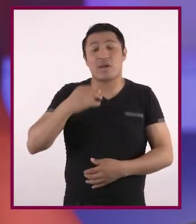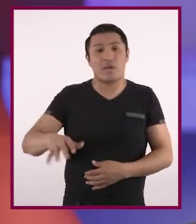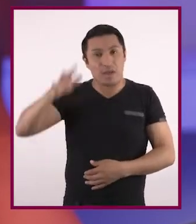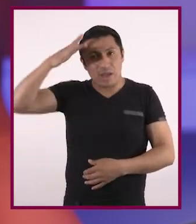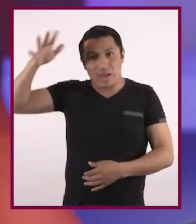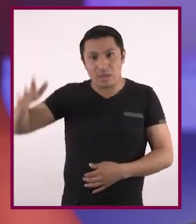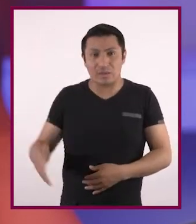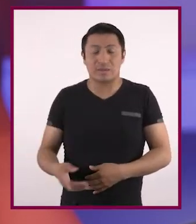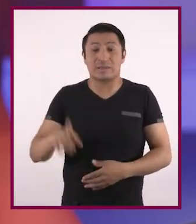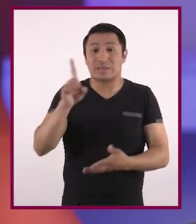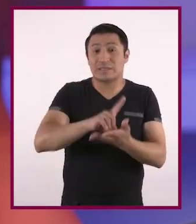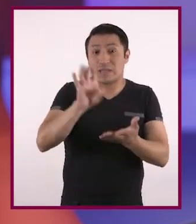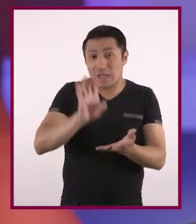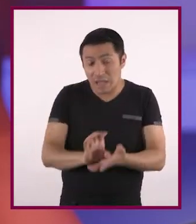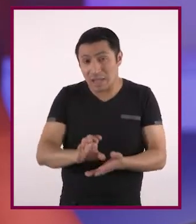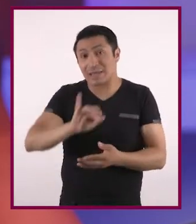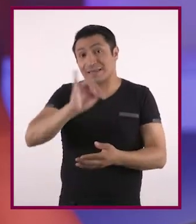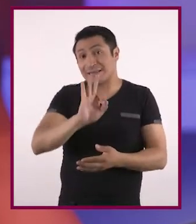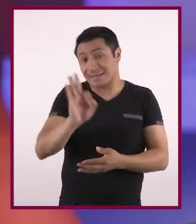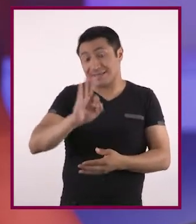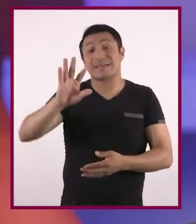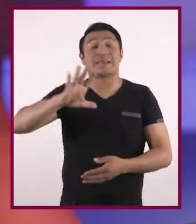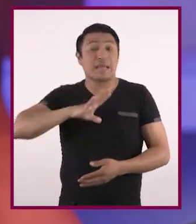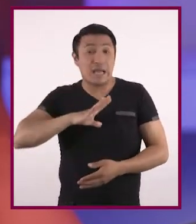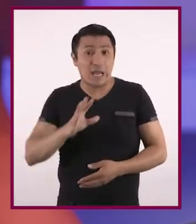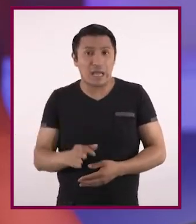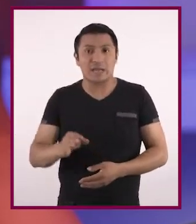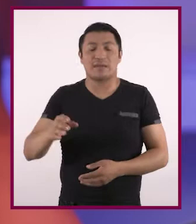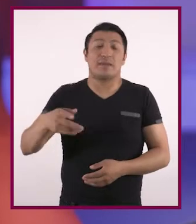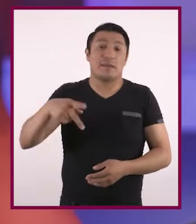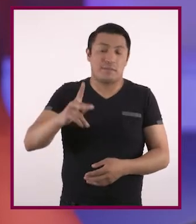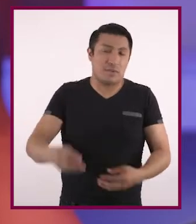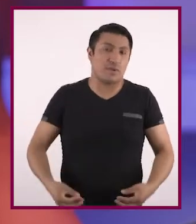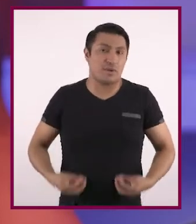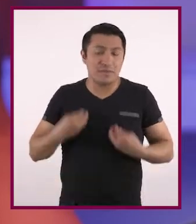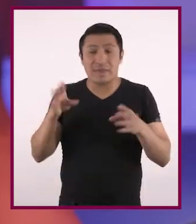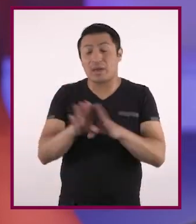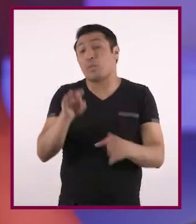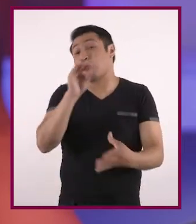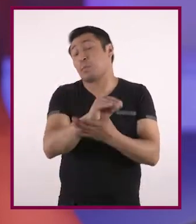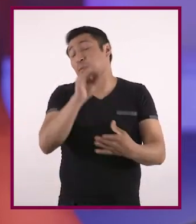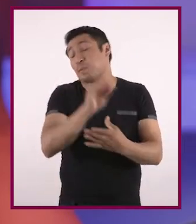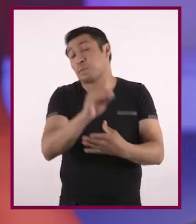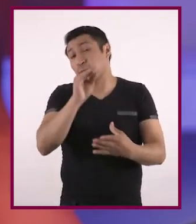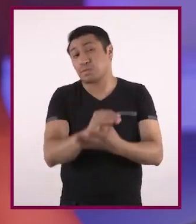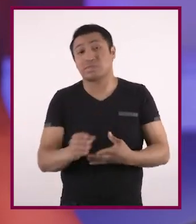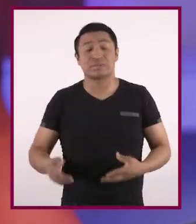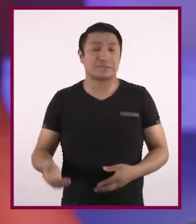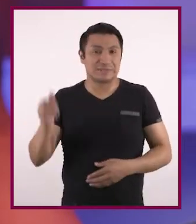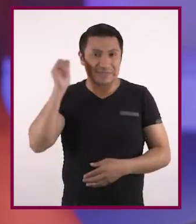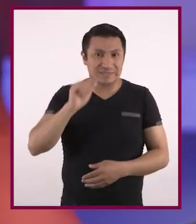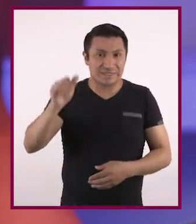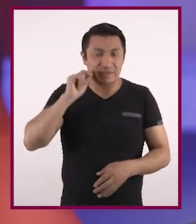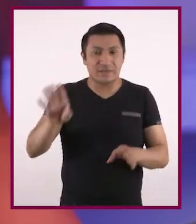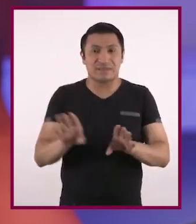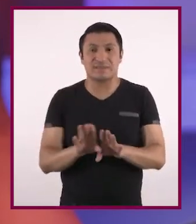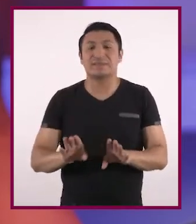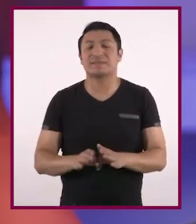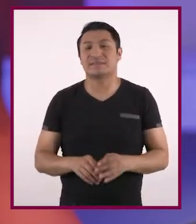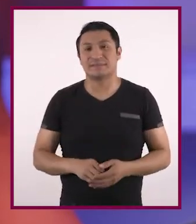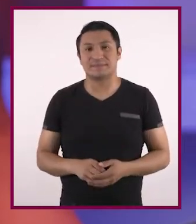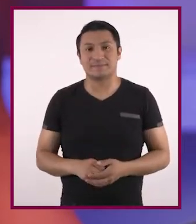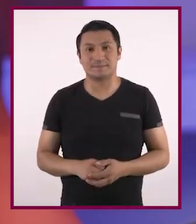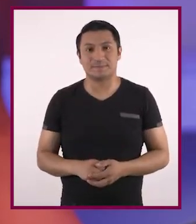adulta, con o sin discapacidades, cuya existencia es desafortunadamente ignorada, invisibilizada y casi siempre estigmatizada.